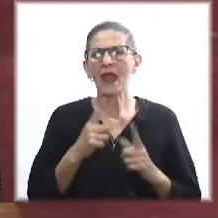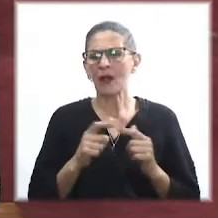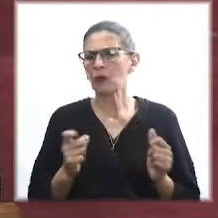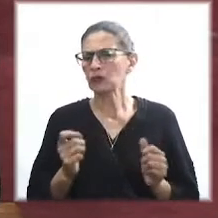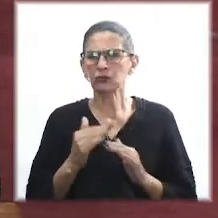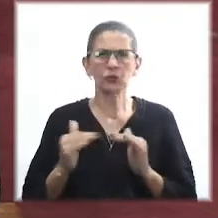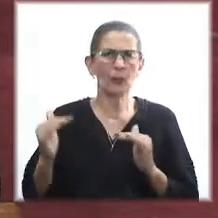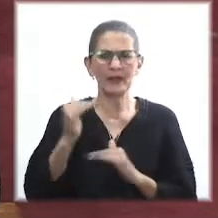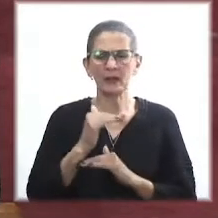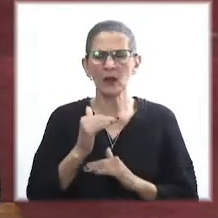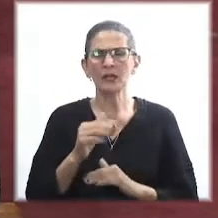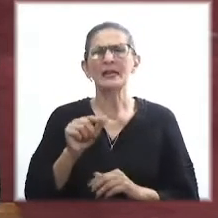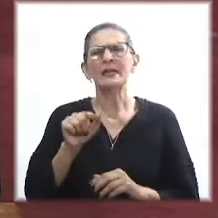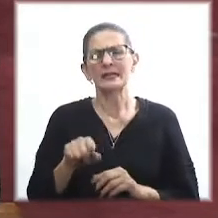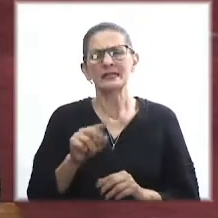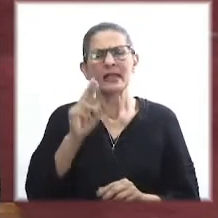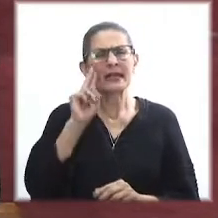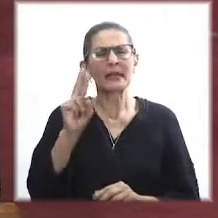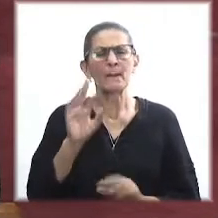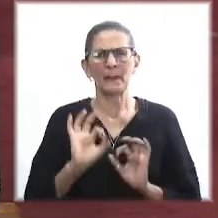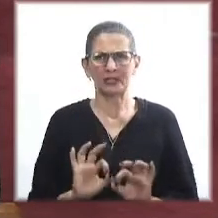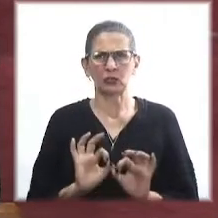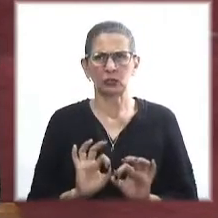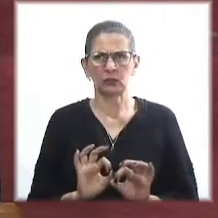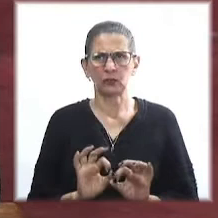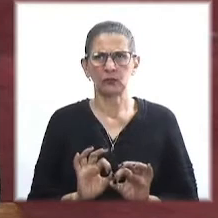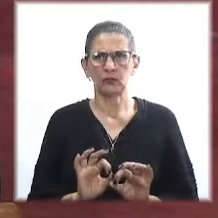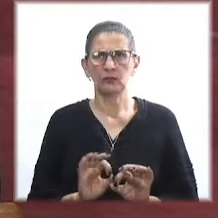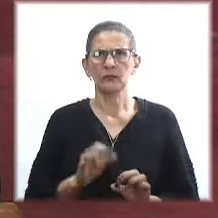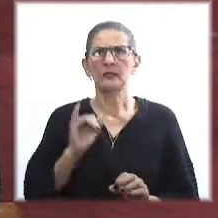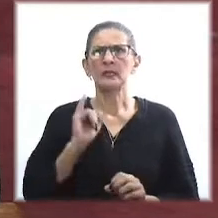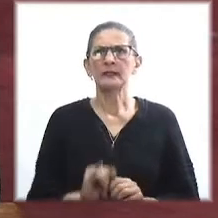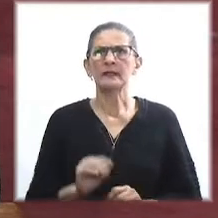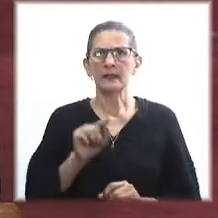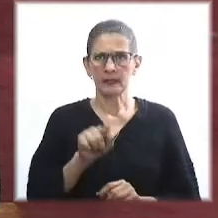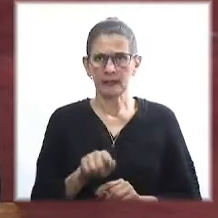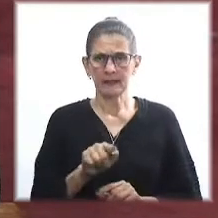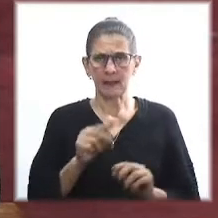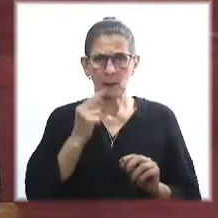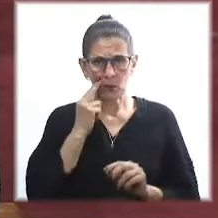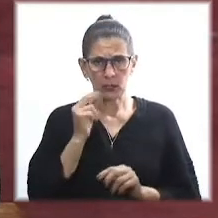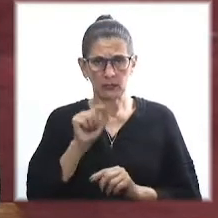superior merecen antes que nada respeto. Y si esa causa